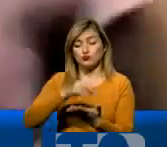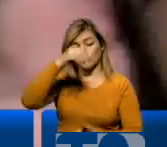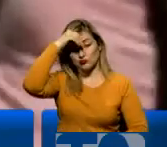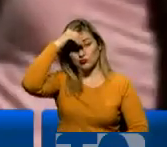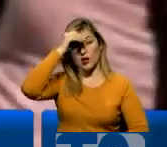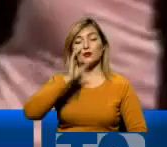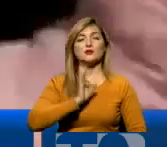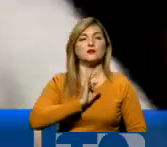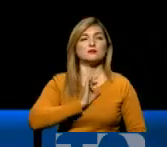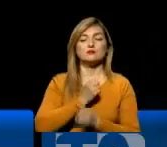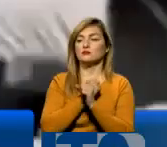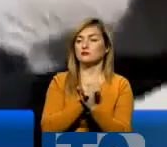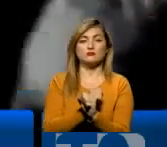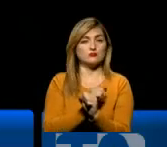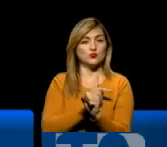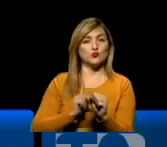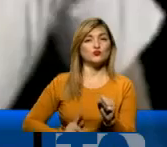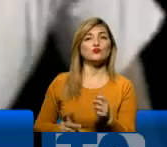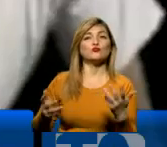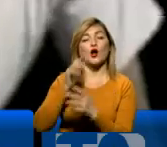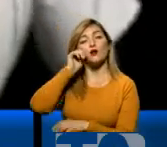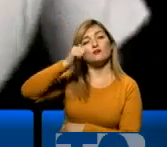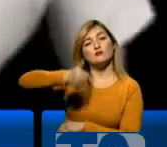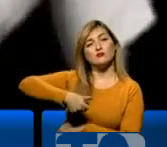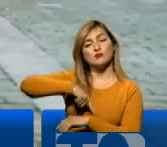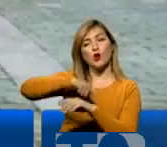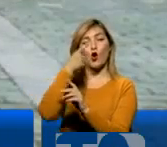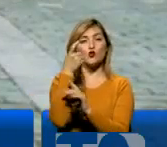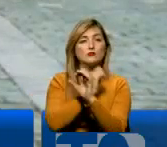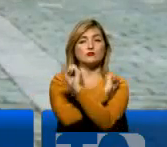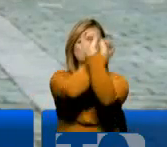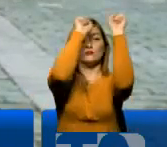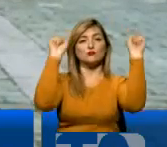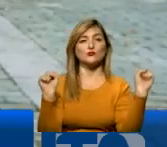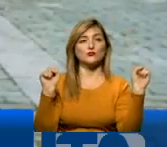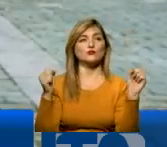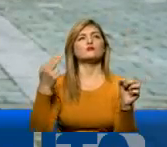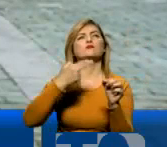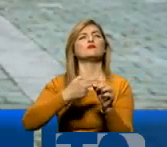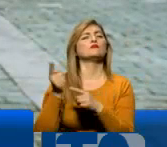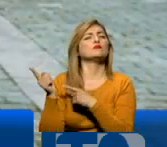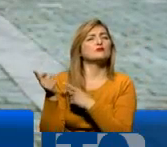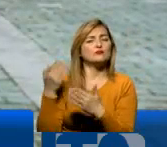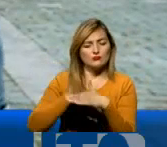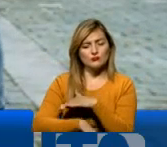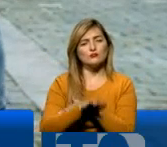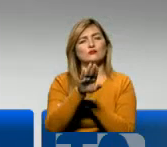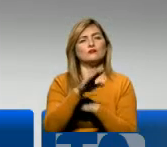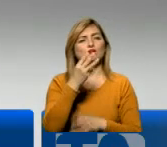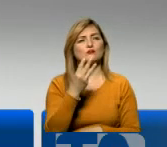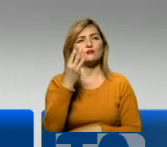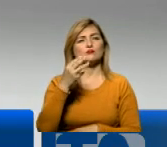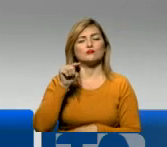aprendizaje de técnicas de defensa personal. La cita es mañana a las 11 de la mañana. Para ser parte de Femininjas, ingrese a